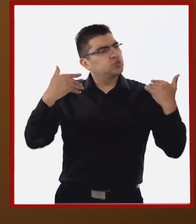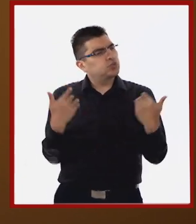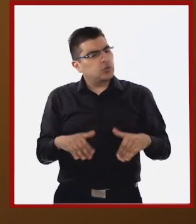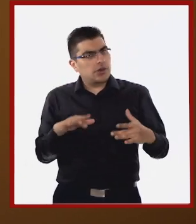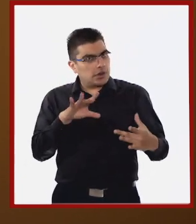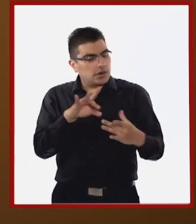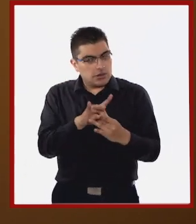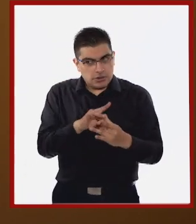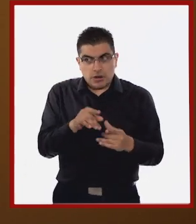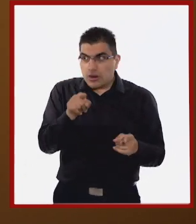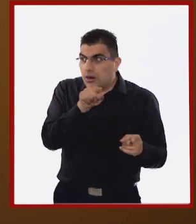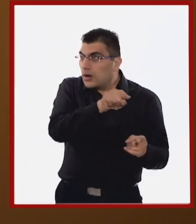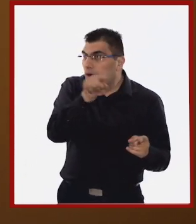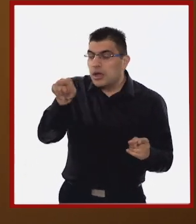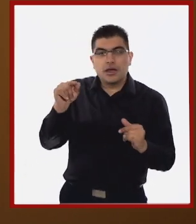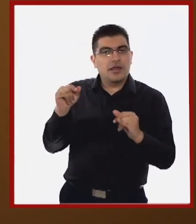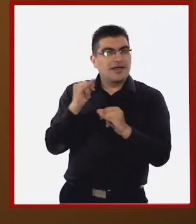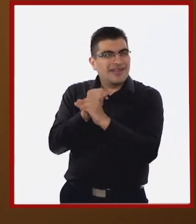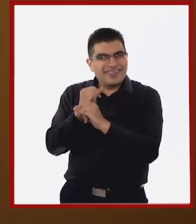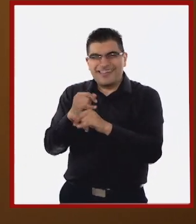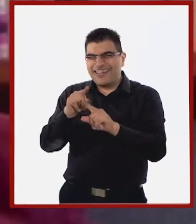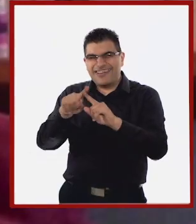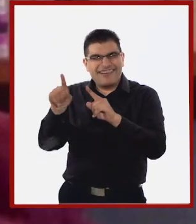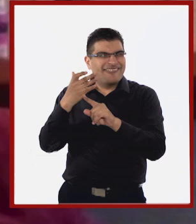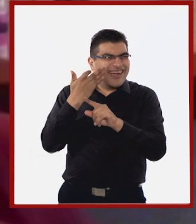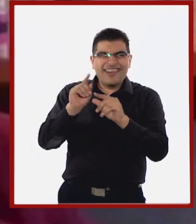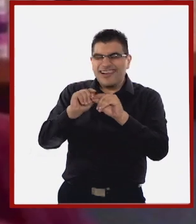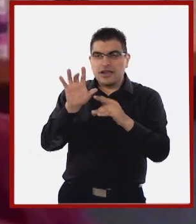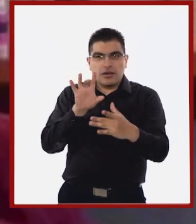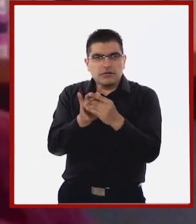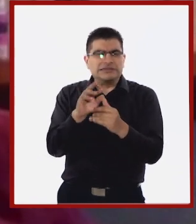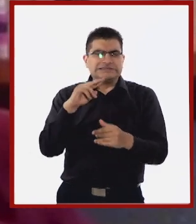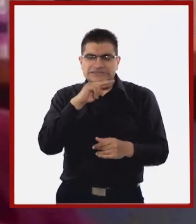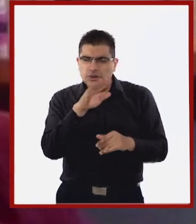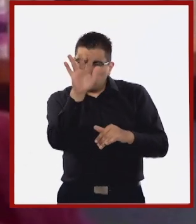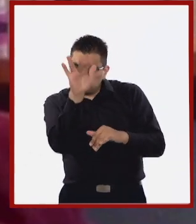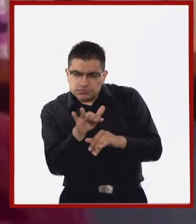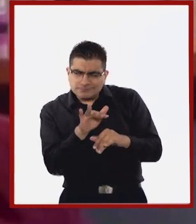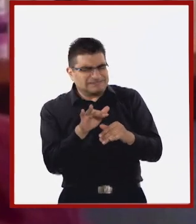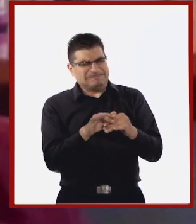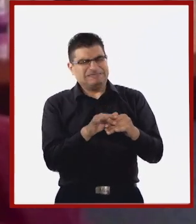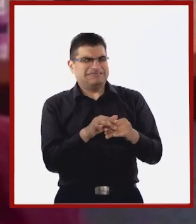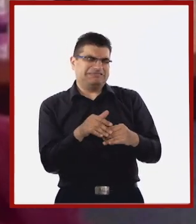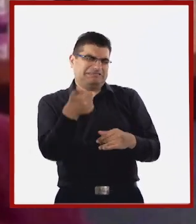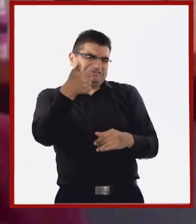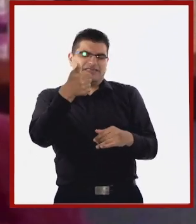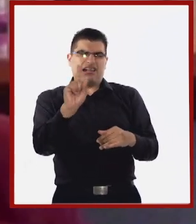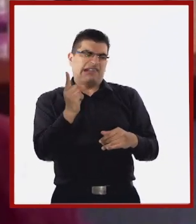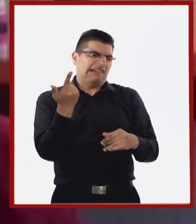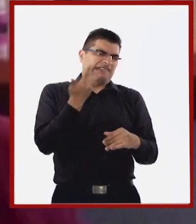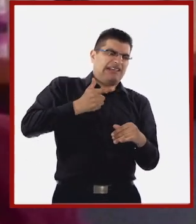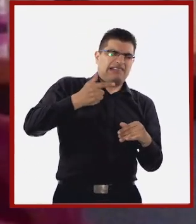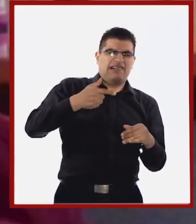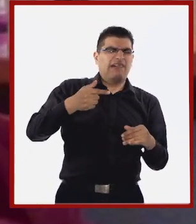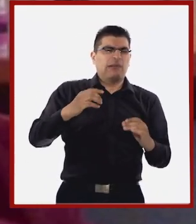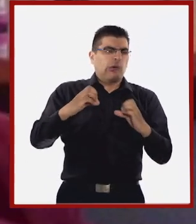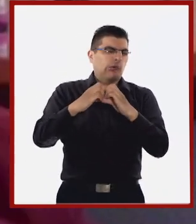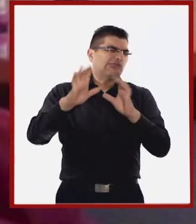que procuran las redes sociales también es muy valiosa porque en cuestión de segundos podemos intercambiar opiniones, ¿no? Intercambiar ideas,